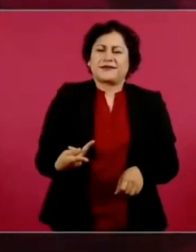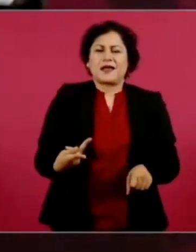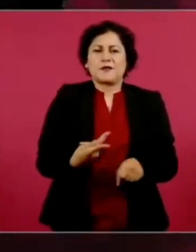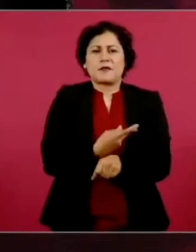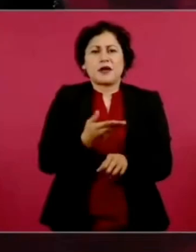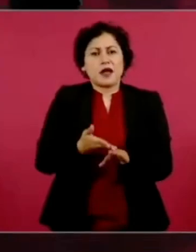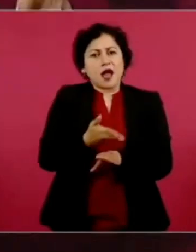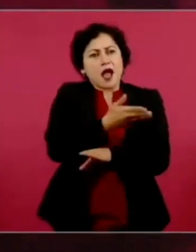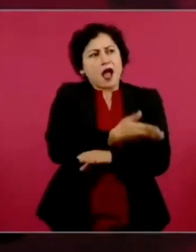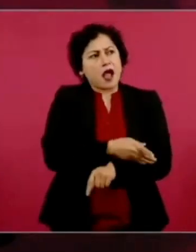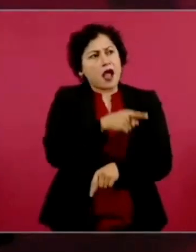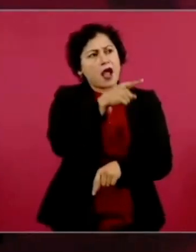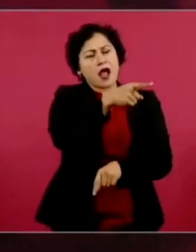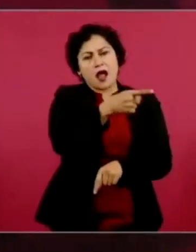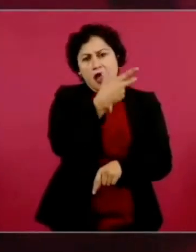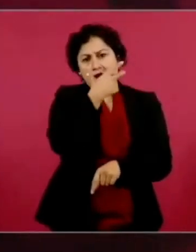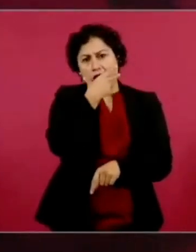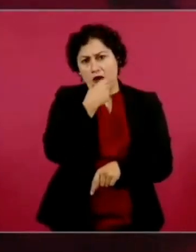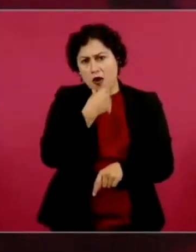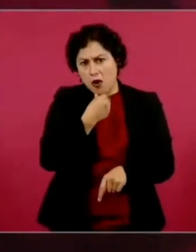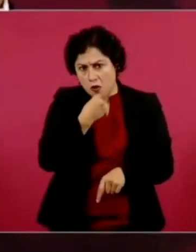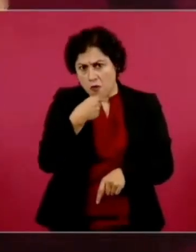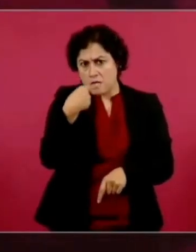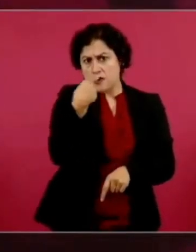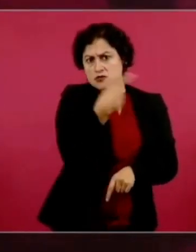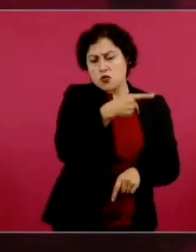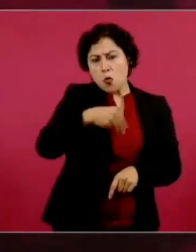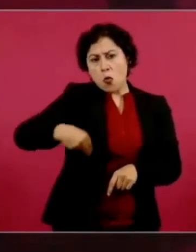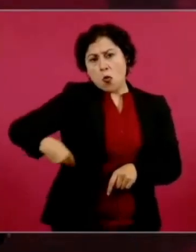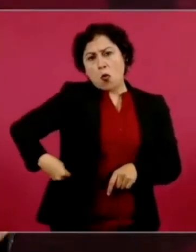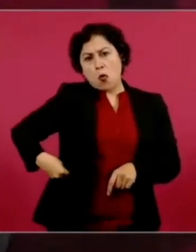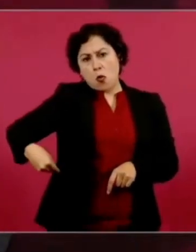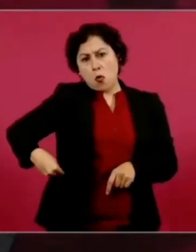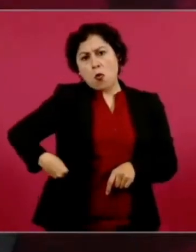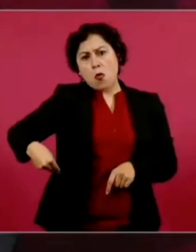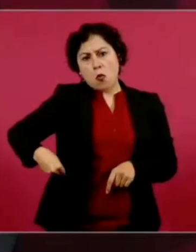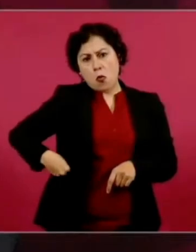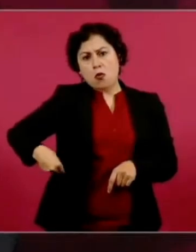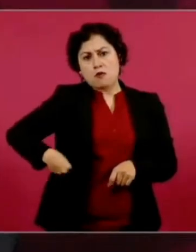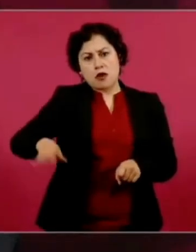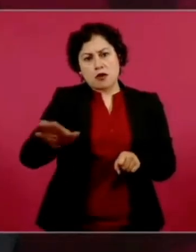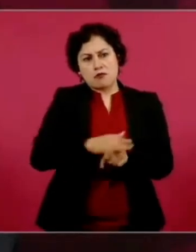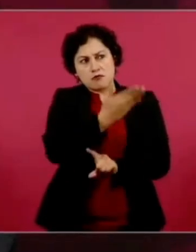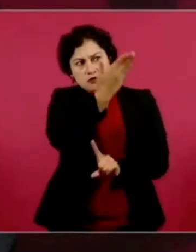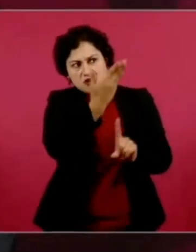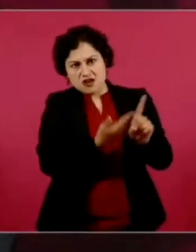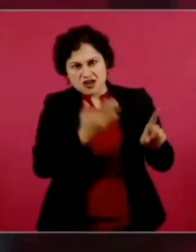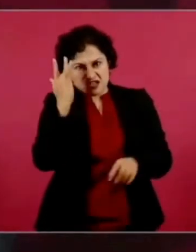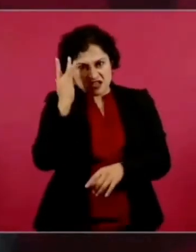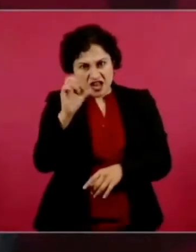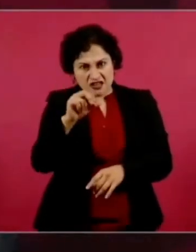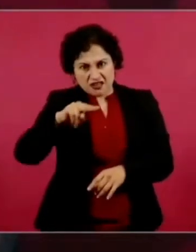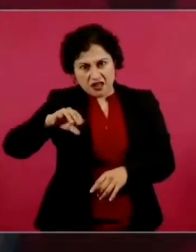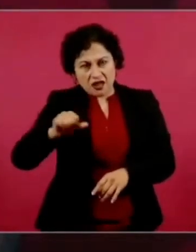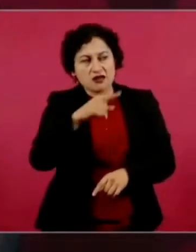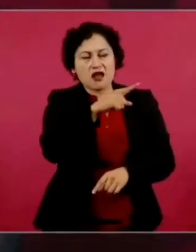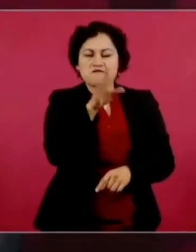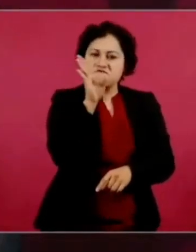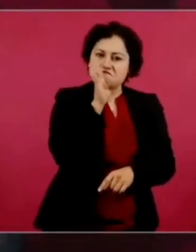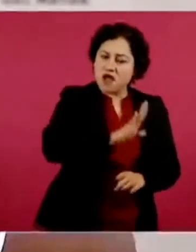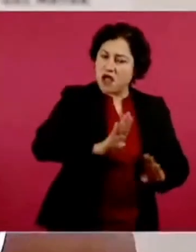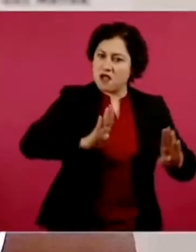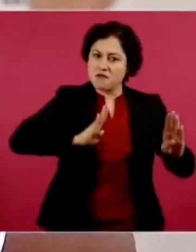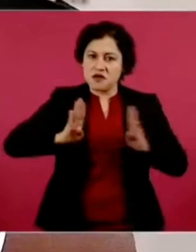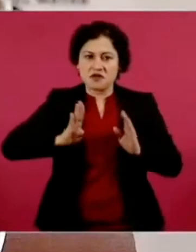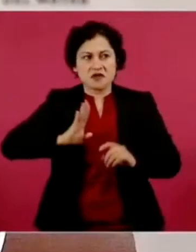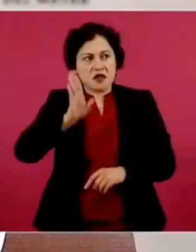porque se portó como un mal ciudadano y un mal militar, un mal gobernante,